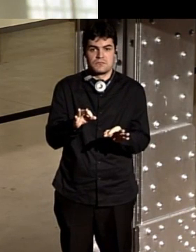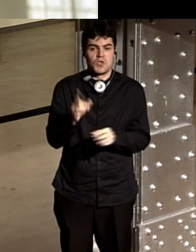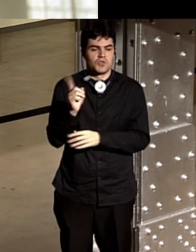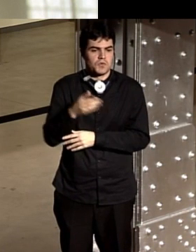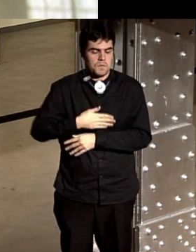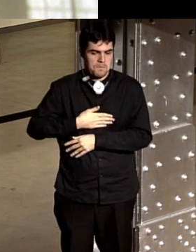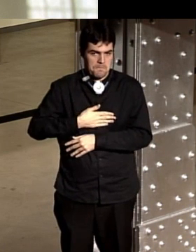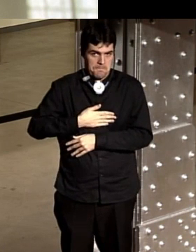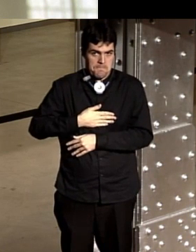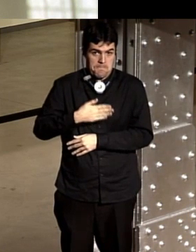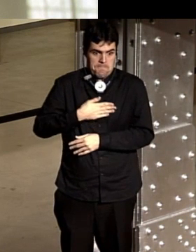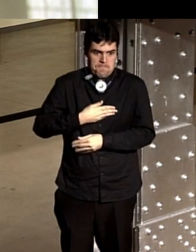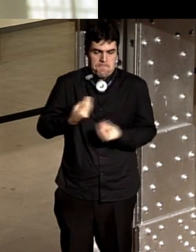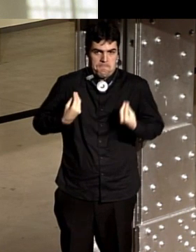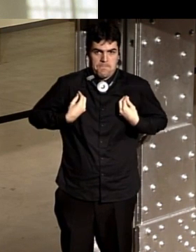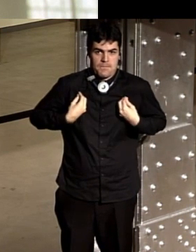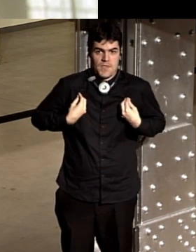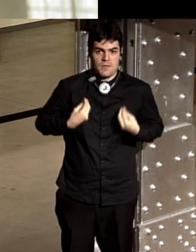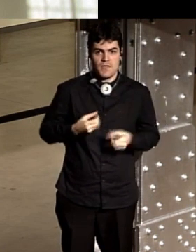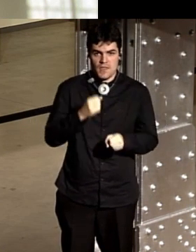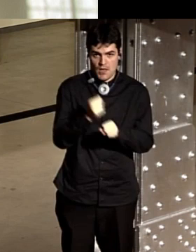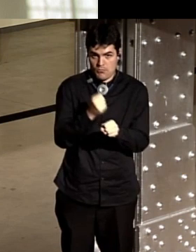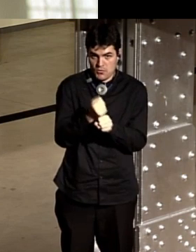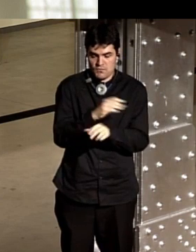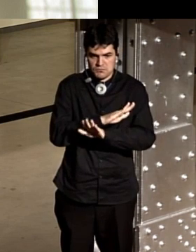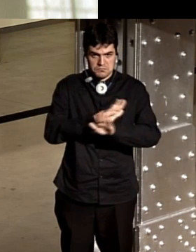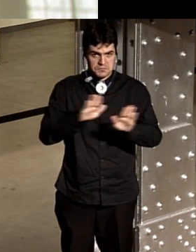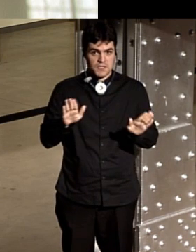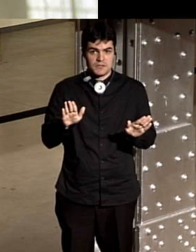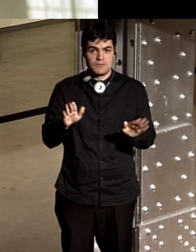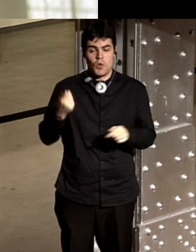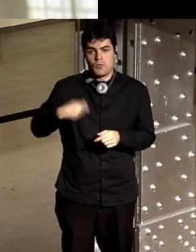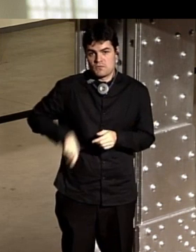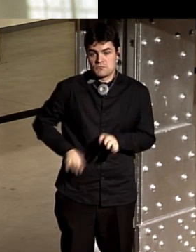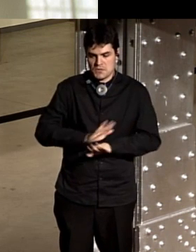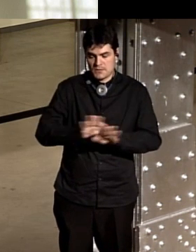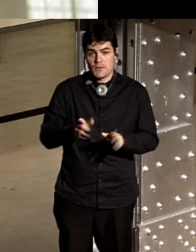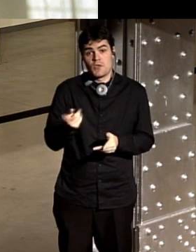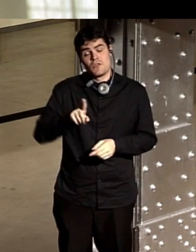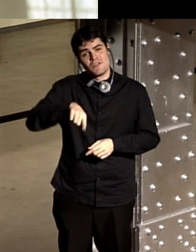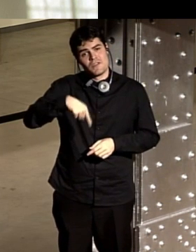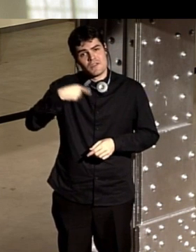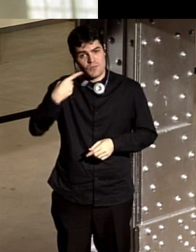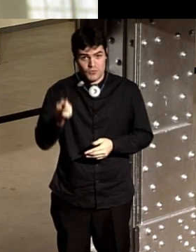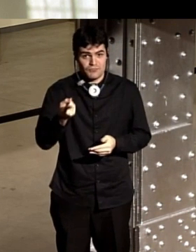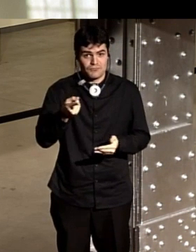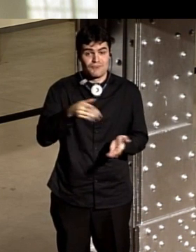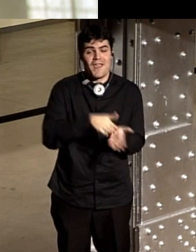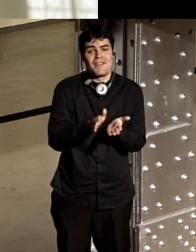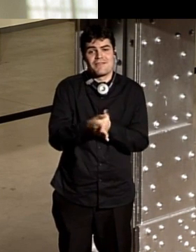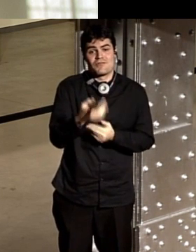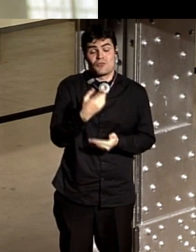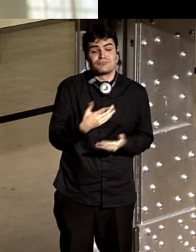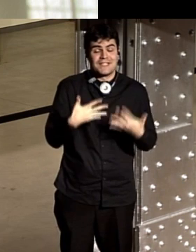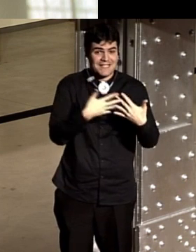vida profesional, así, como cuadrado, nada más. Y después mi editor en Penguin, en los Estados Unidos,